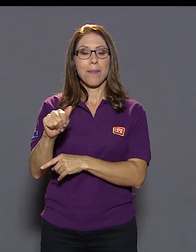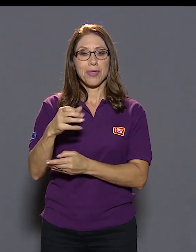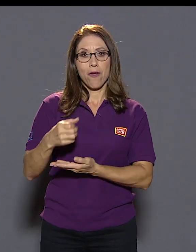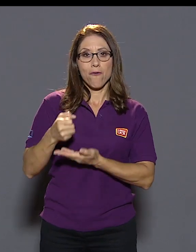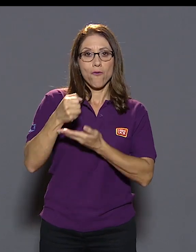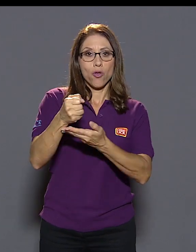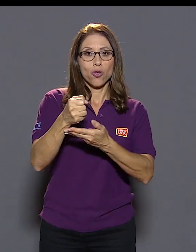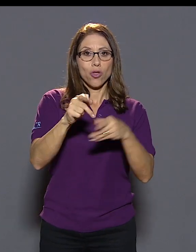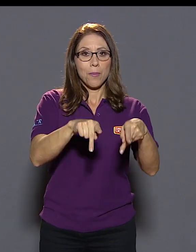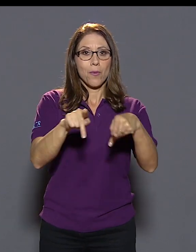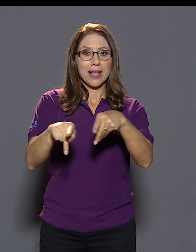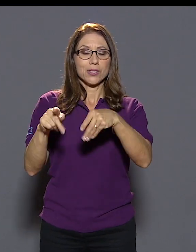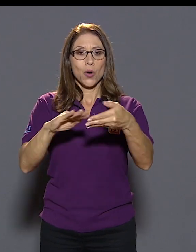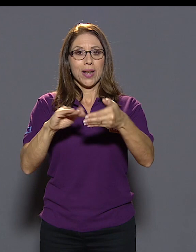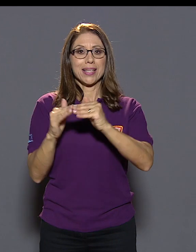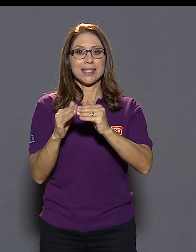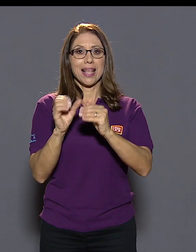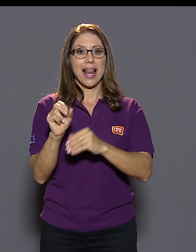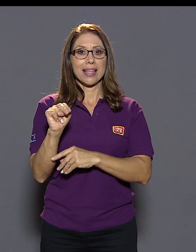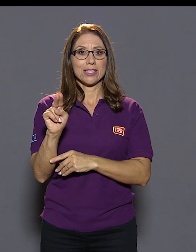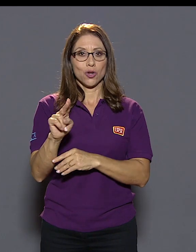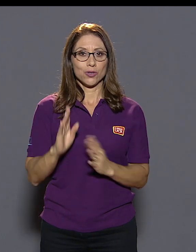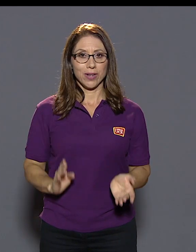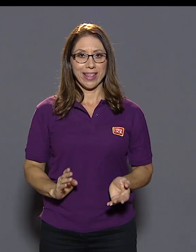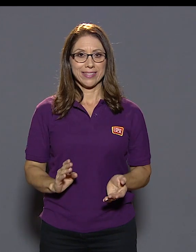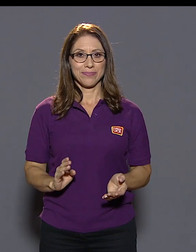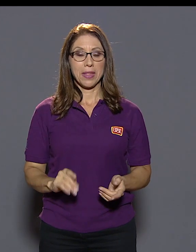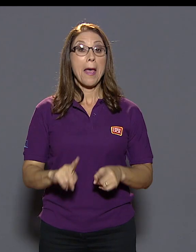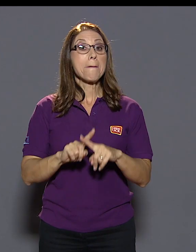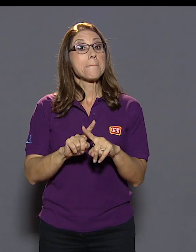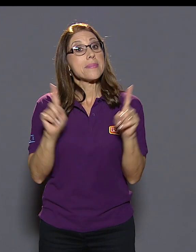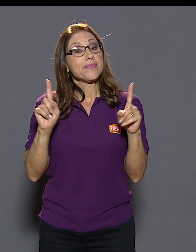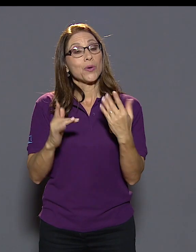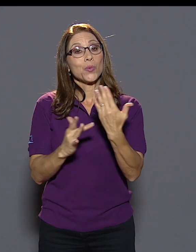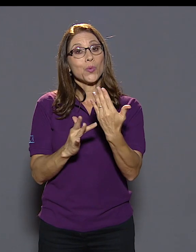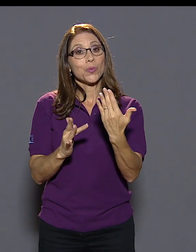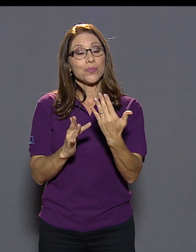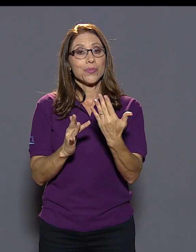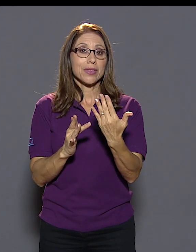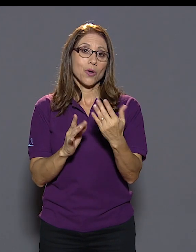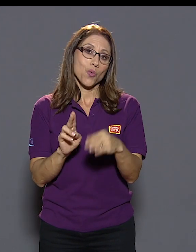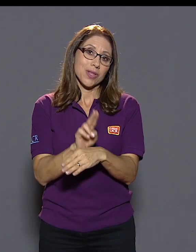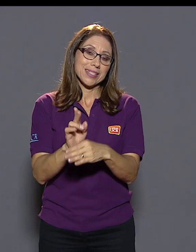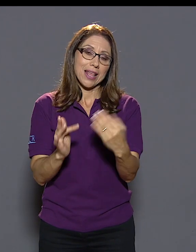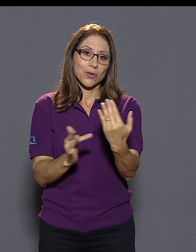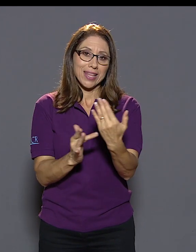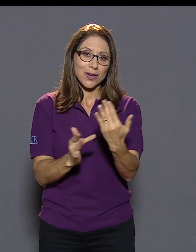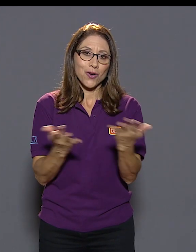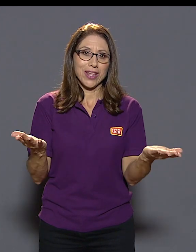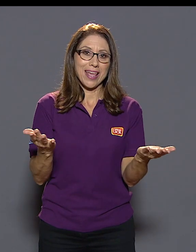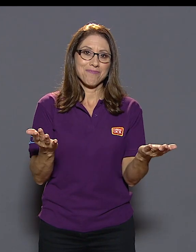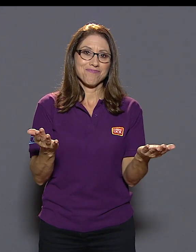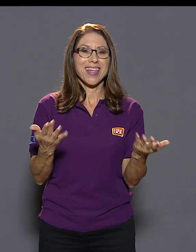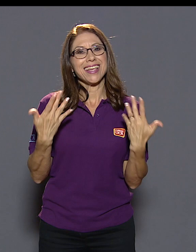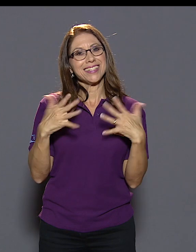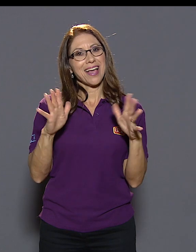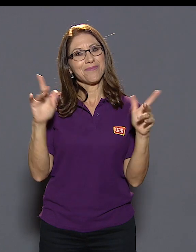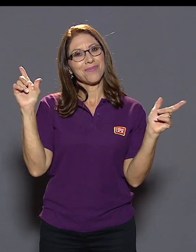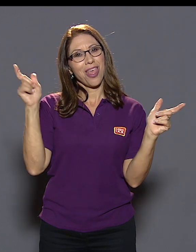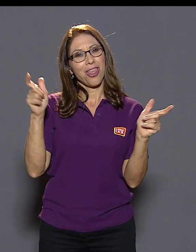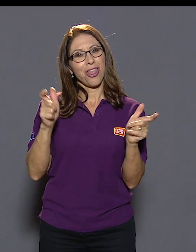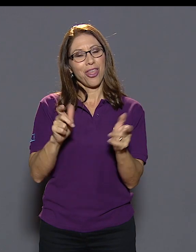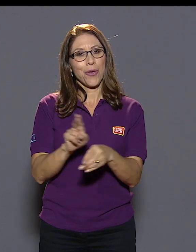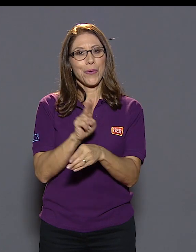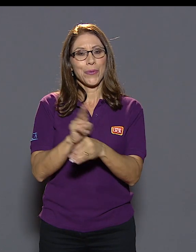de Poblaciones de Naciones Unidas. Sin embargo, bueno, utilizando lo que es la tecnología y la posibilidad de ir disminuyendo un